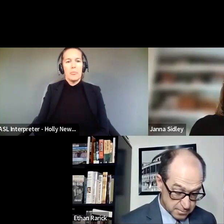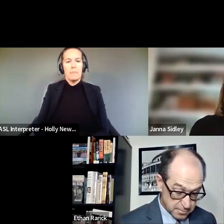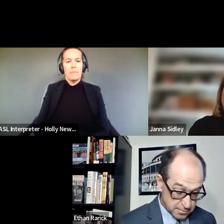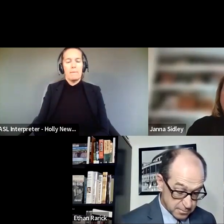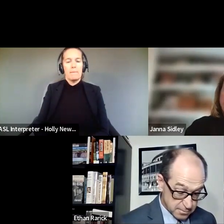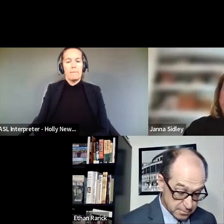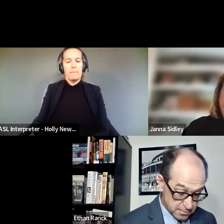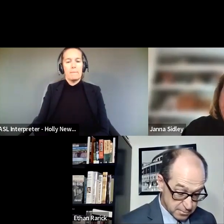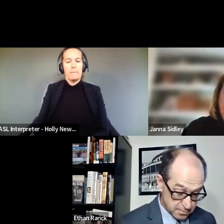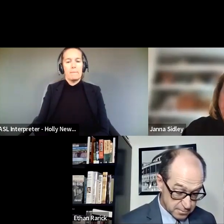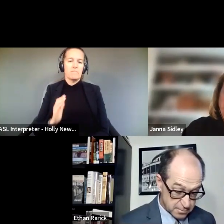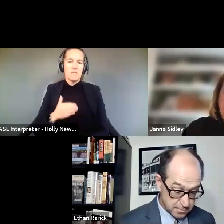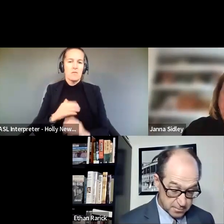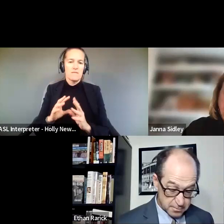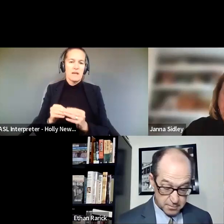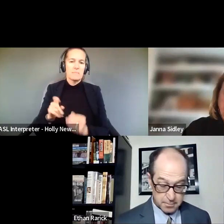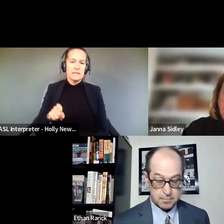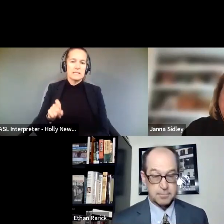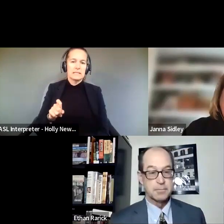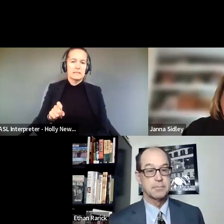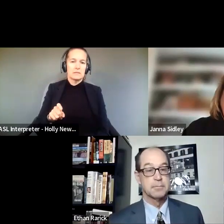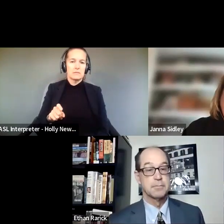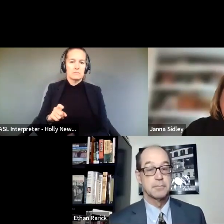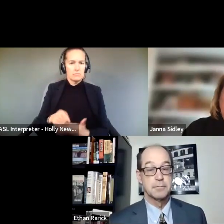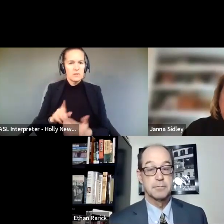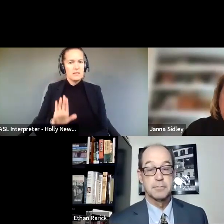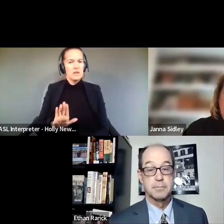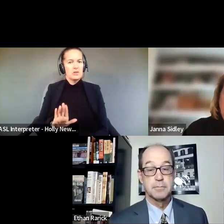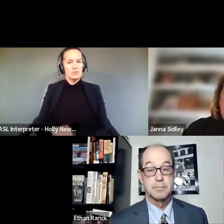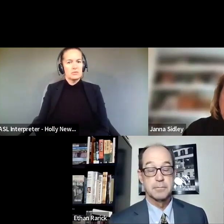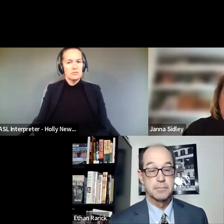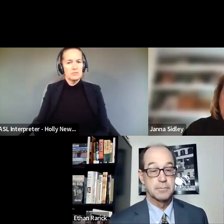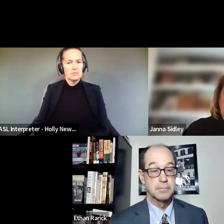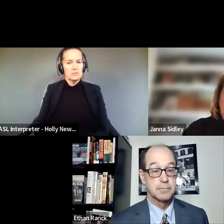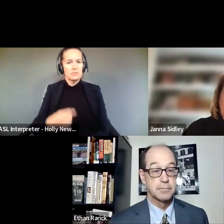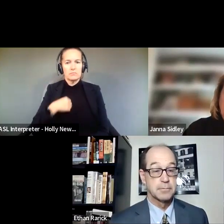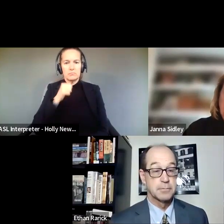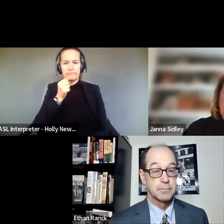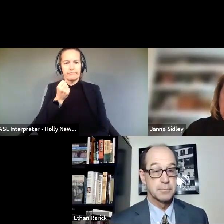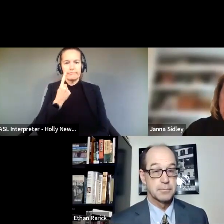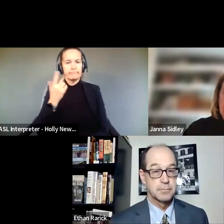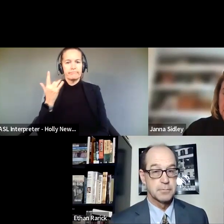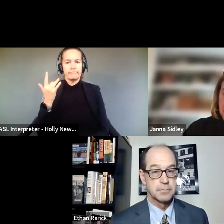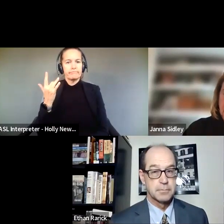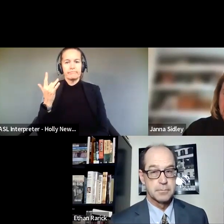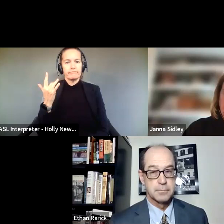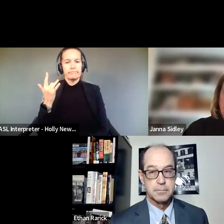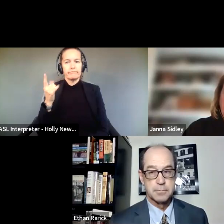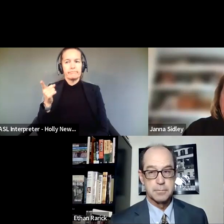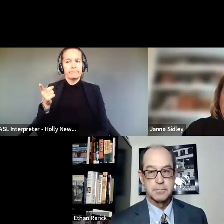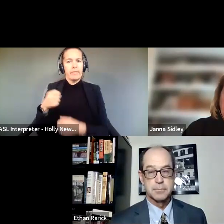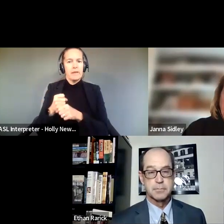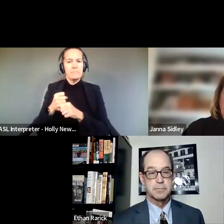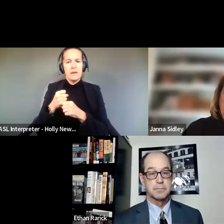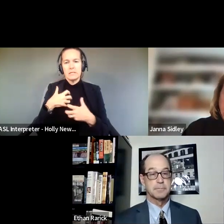corresponden. No entiendo por qué crean un ambiente tan hostil y tienen una manera